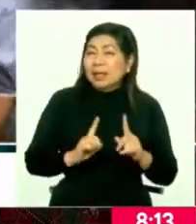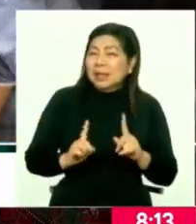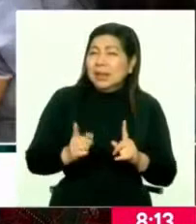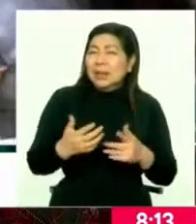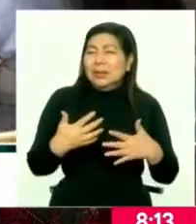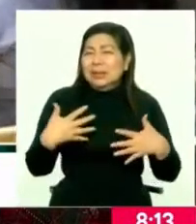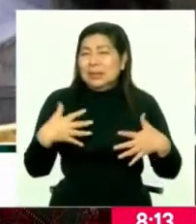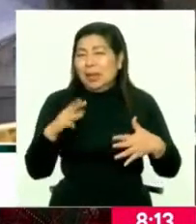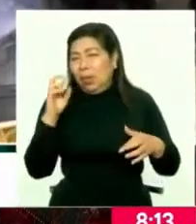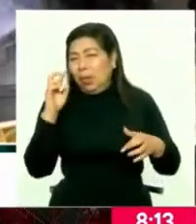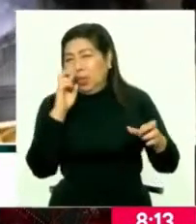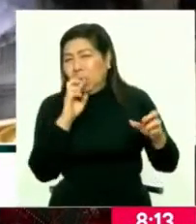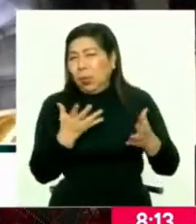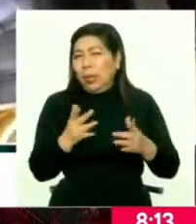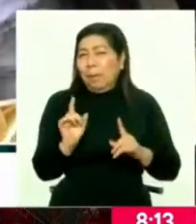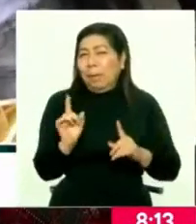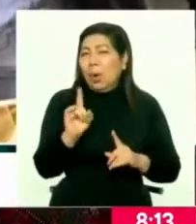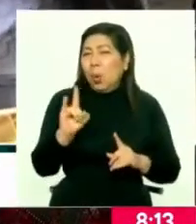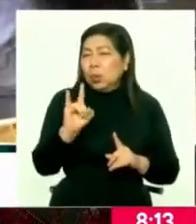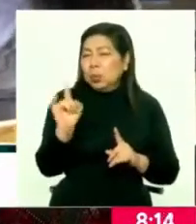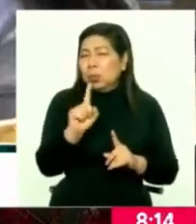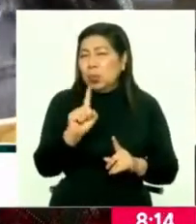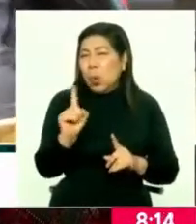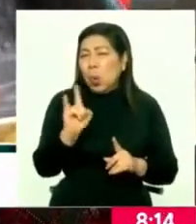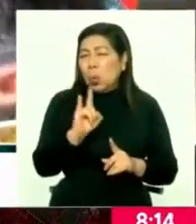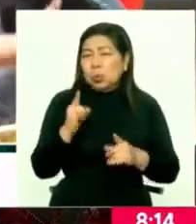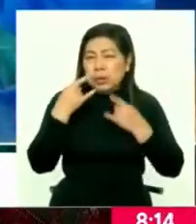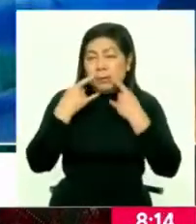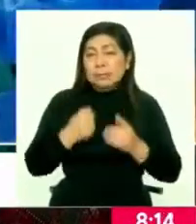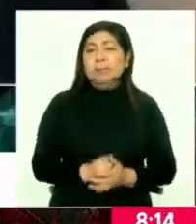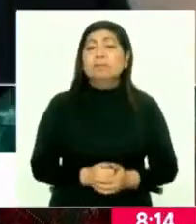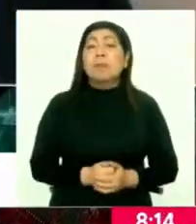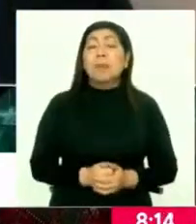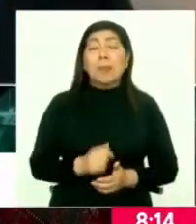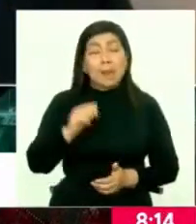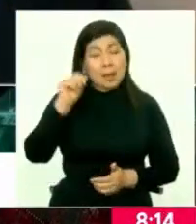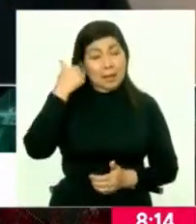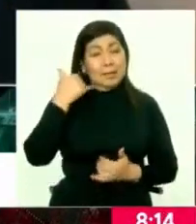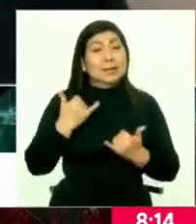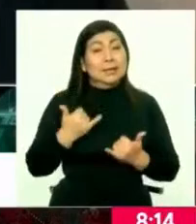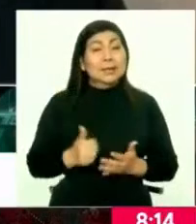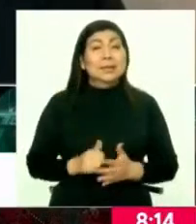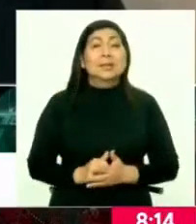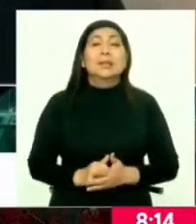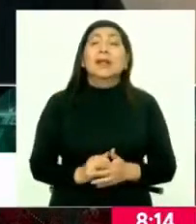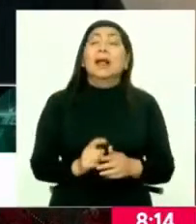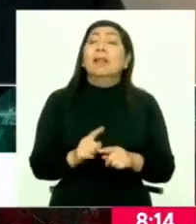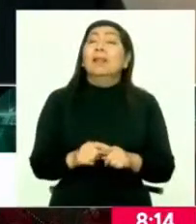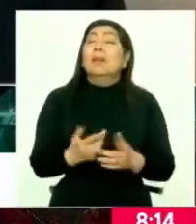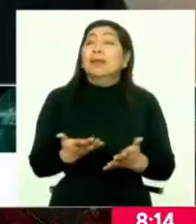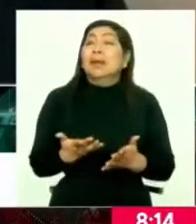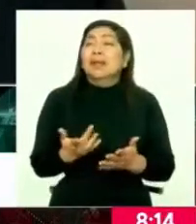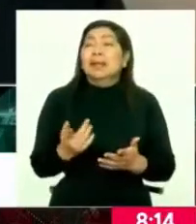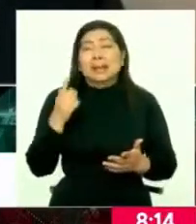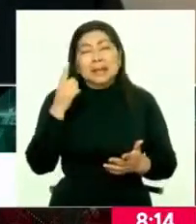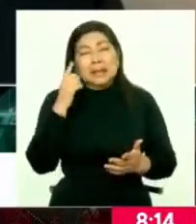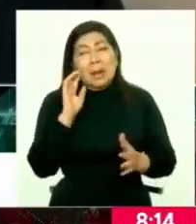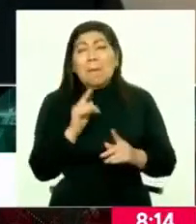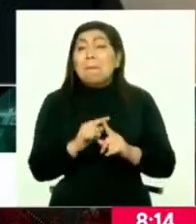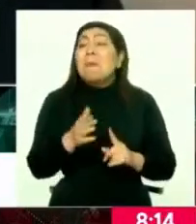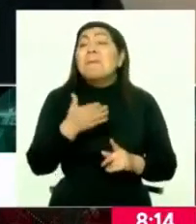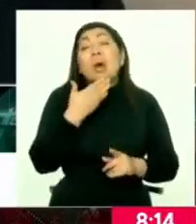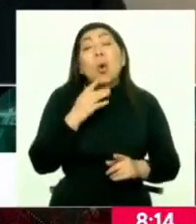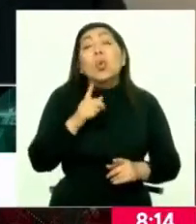tienen ciertas dudas al respecto? Sí, hay que recordar que es facultativo. Las personas que se sienten todavía más